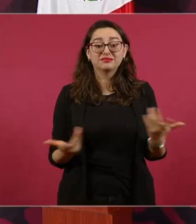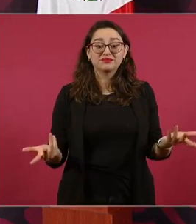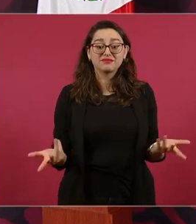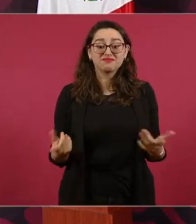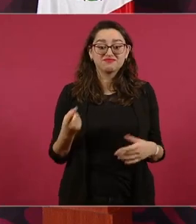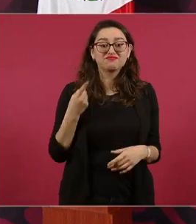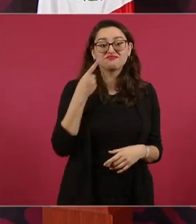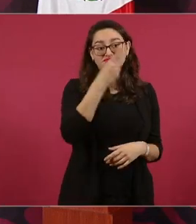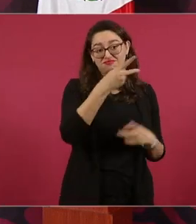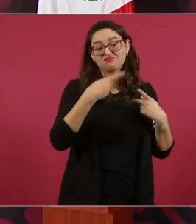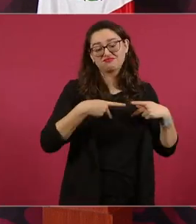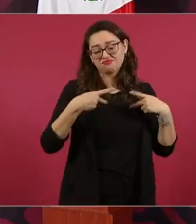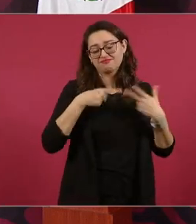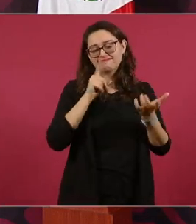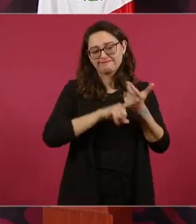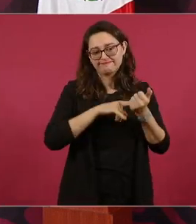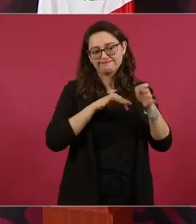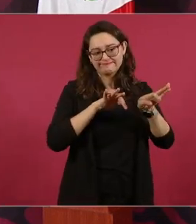afortunadamente,